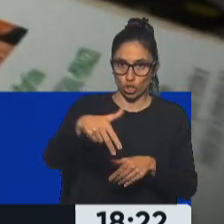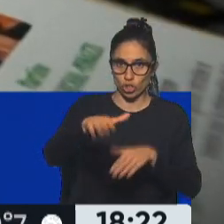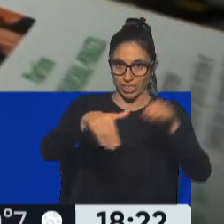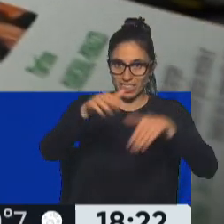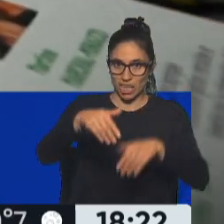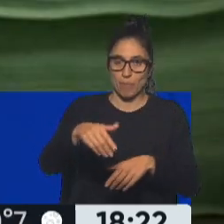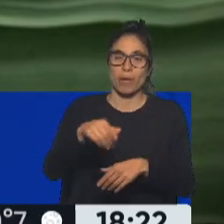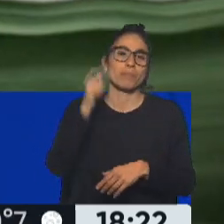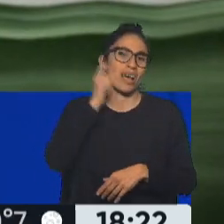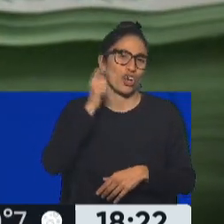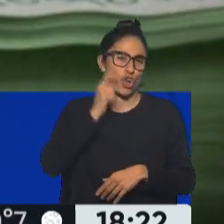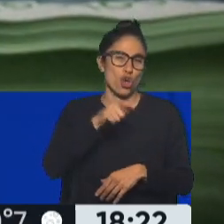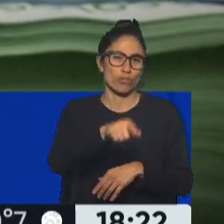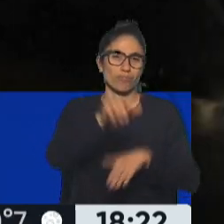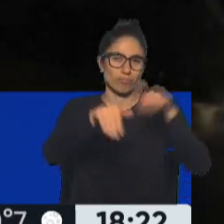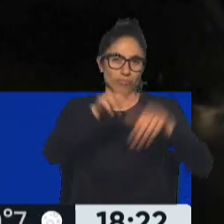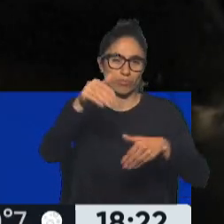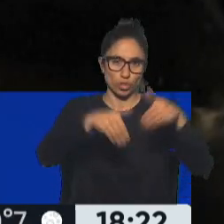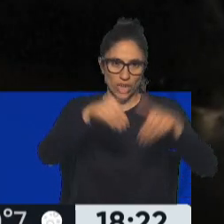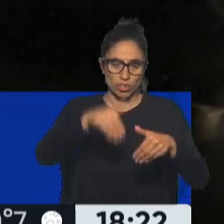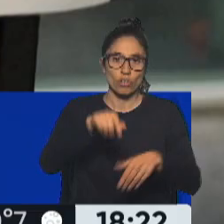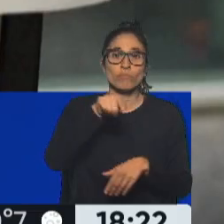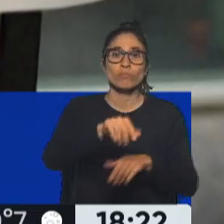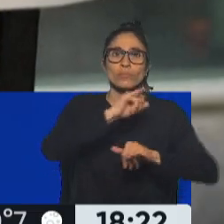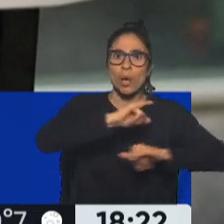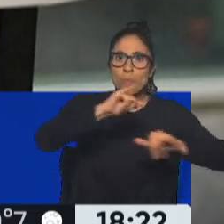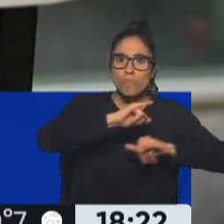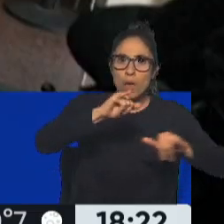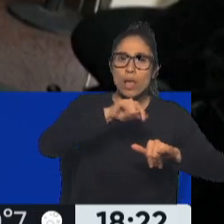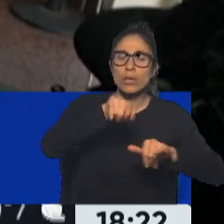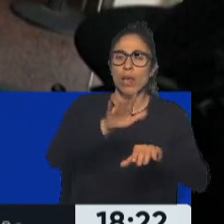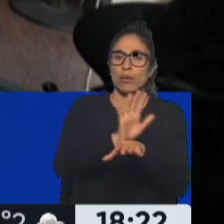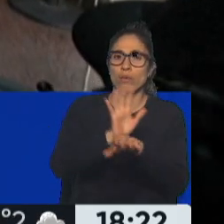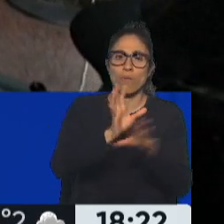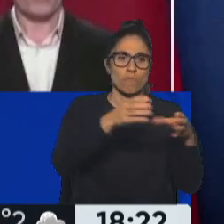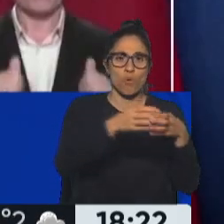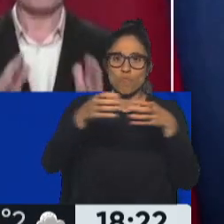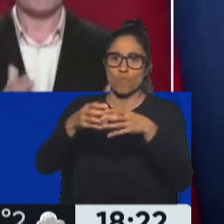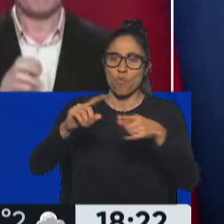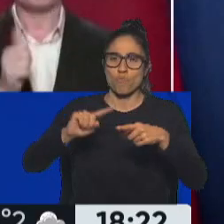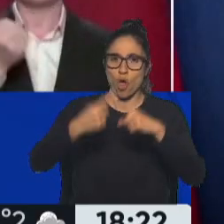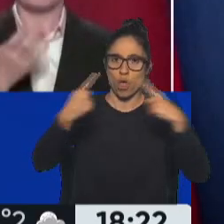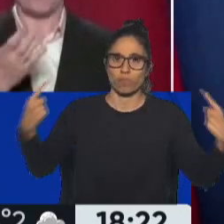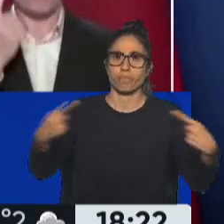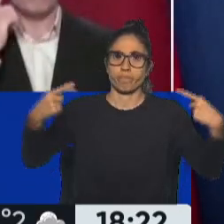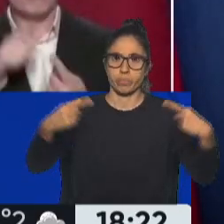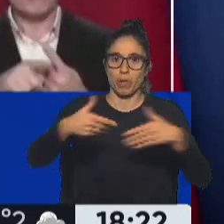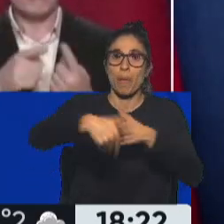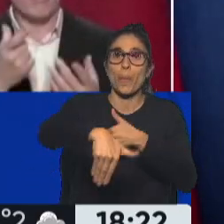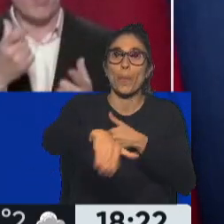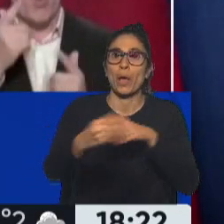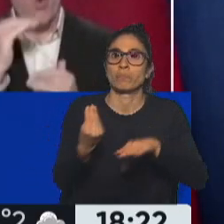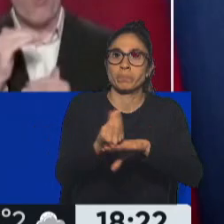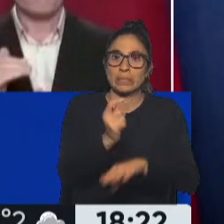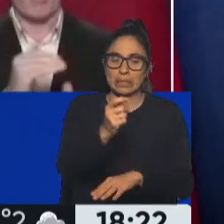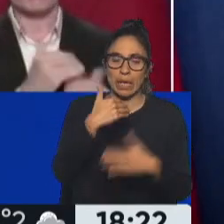campaña electoral en Francia arrancó en medio de una gran polarización que anticipa un escenario político incierto. Un acto de confianza. Es que el llamado